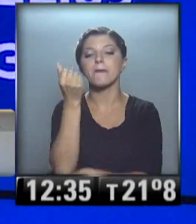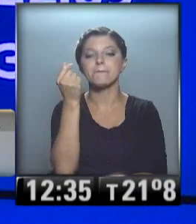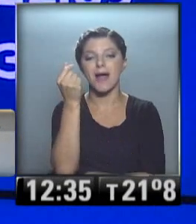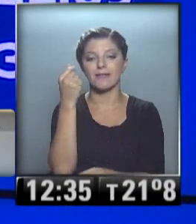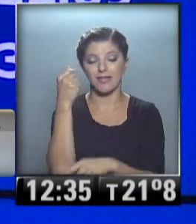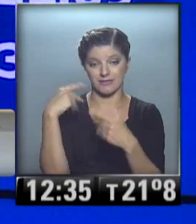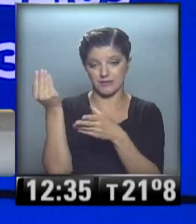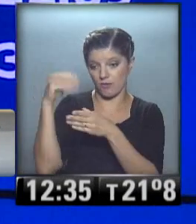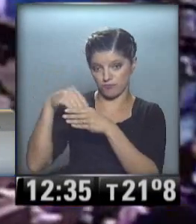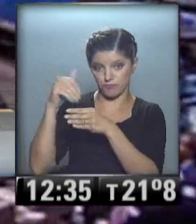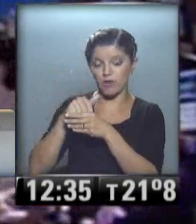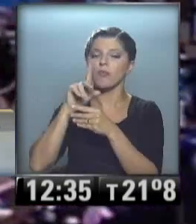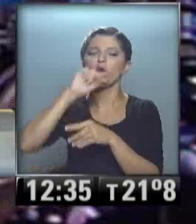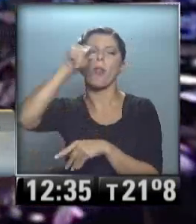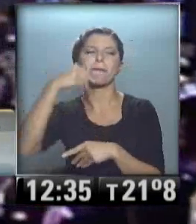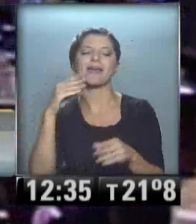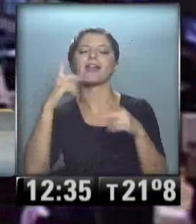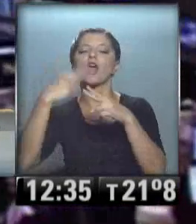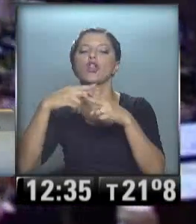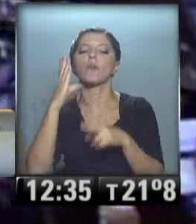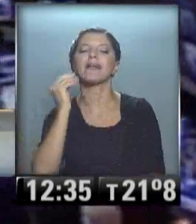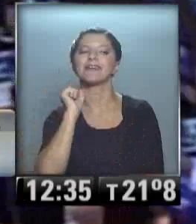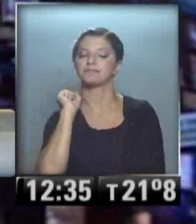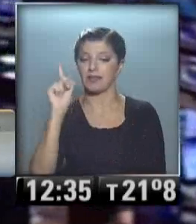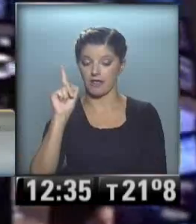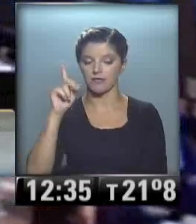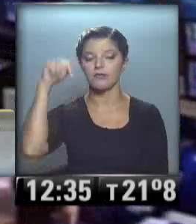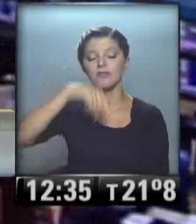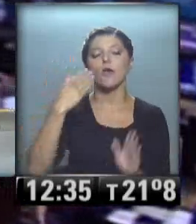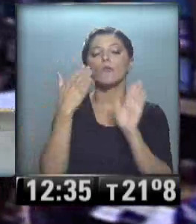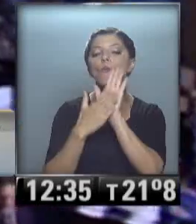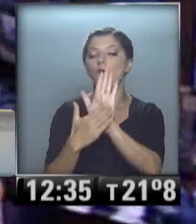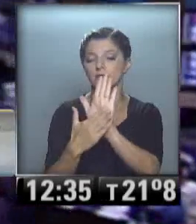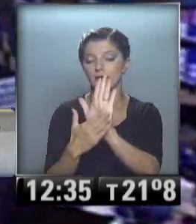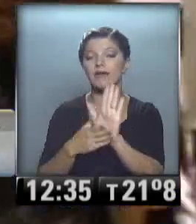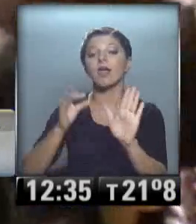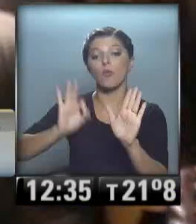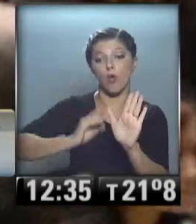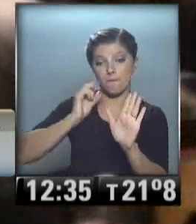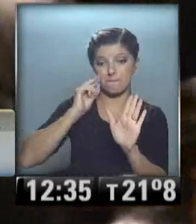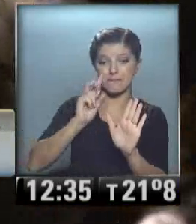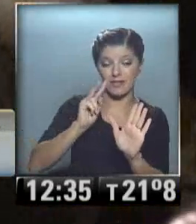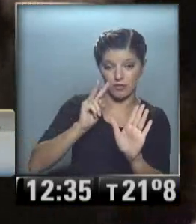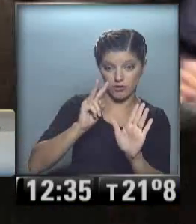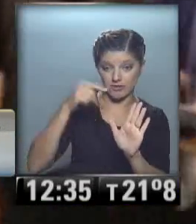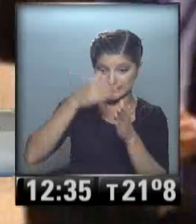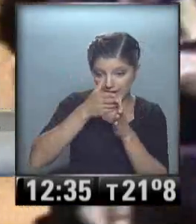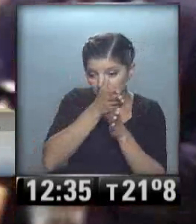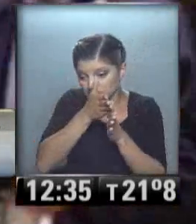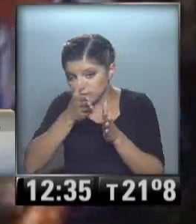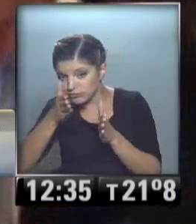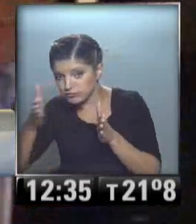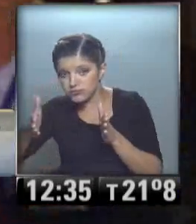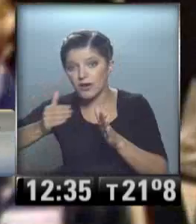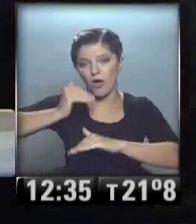Combinadas, por su sigla en inglés, queda de manifiesto que al iniciarse el siglo XXI, se registró un veloz